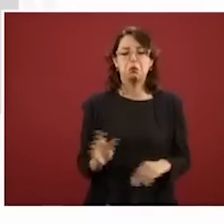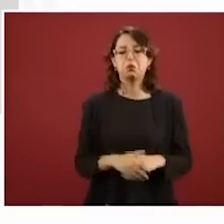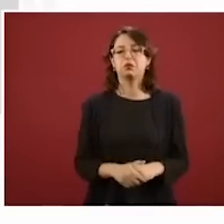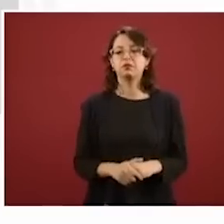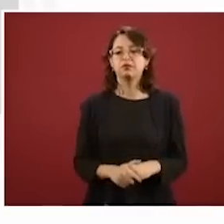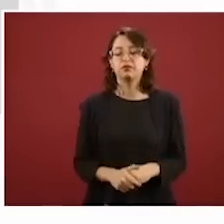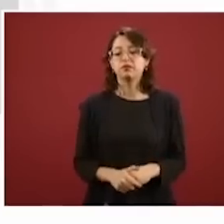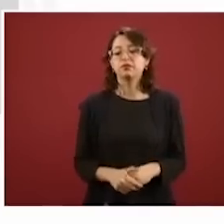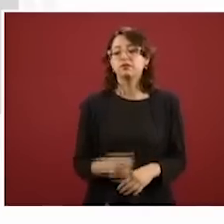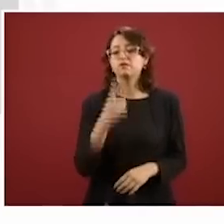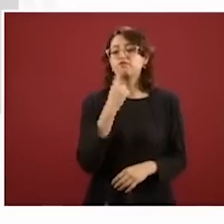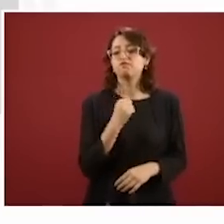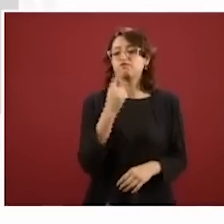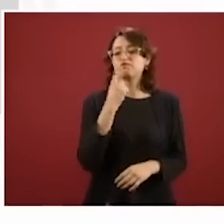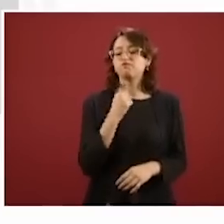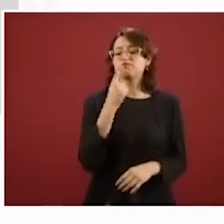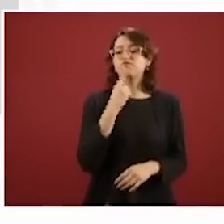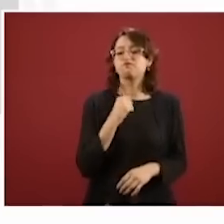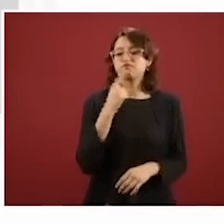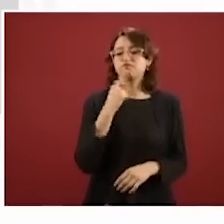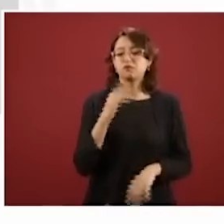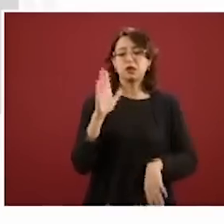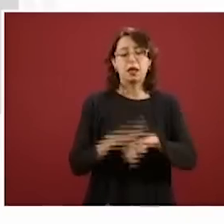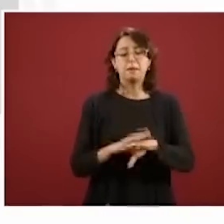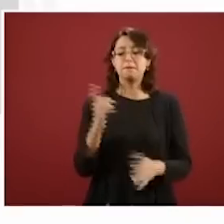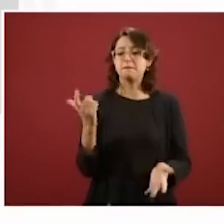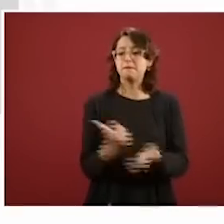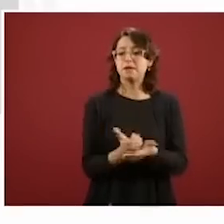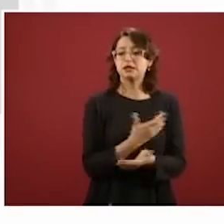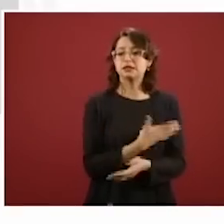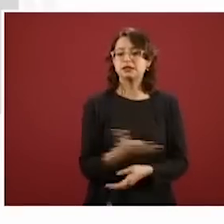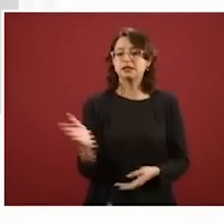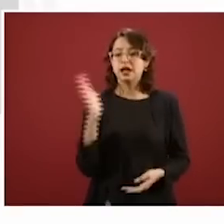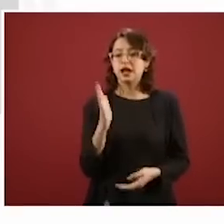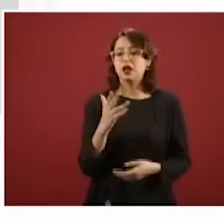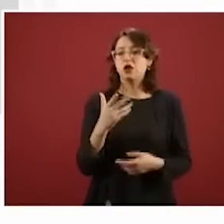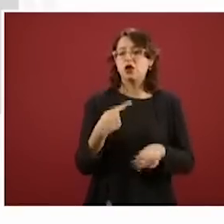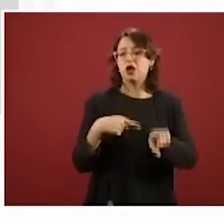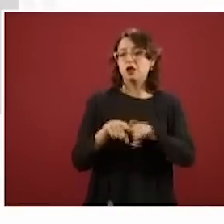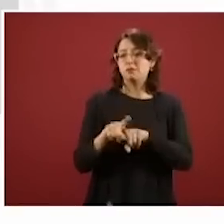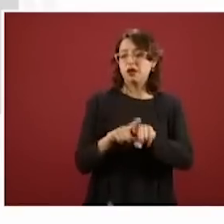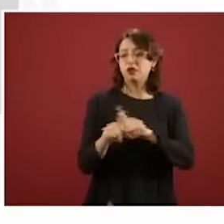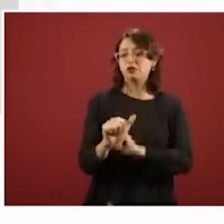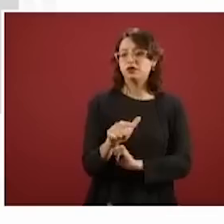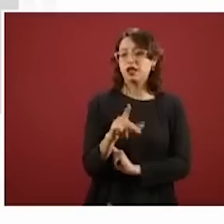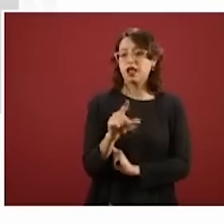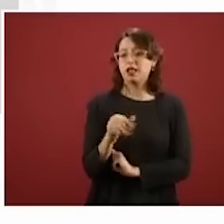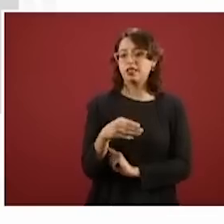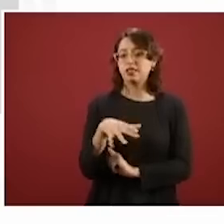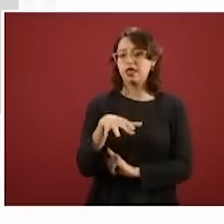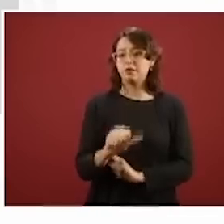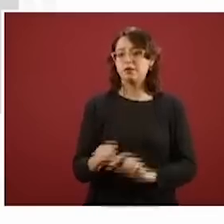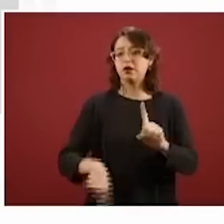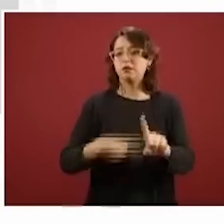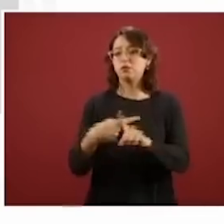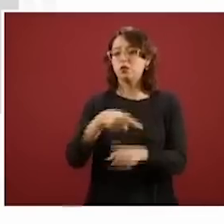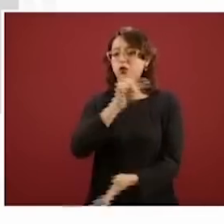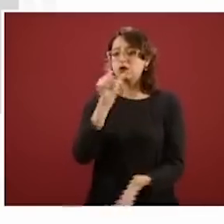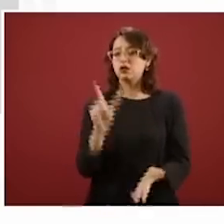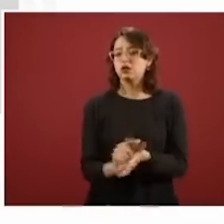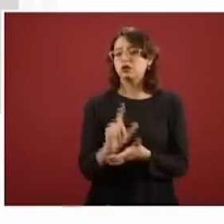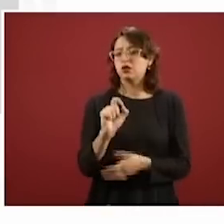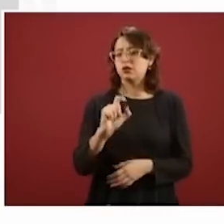Hermanos Aldama, el precio y el margen más alto en la gasolina premium, 22 pesos 24 centavos por litro, con un